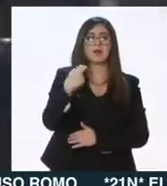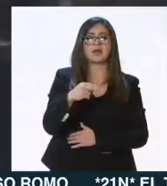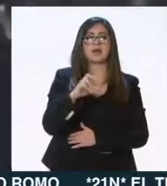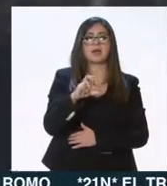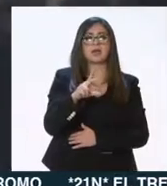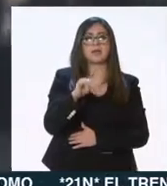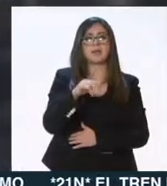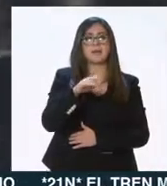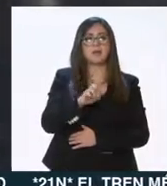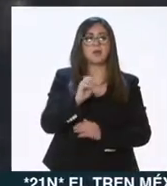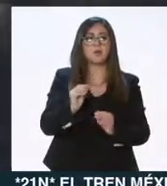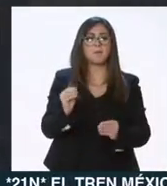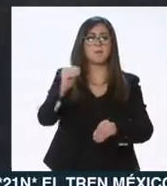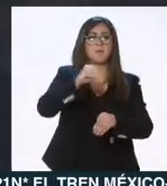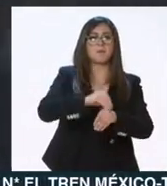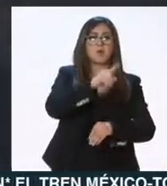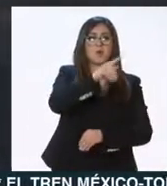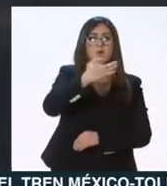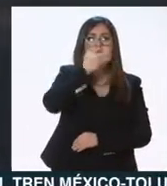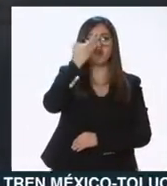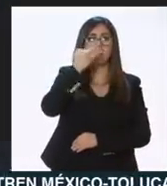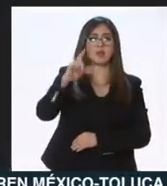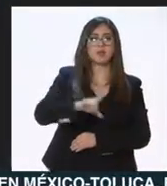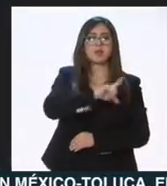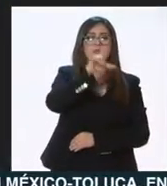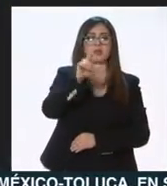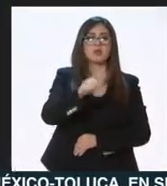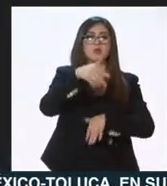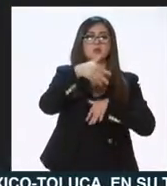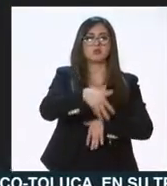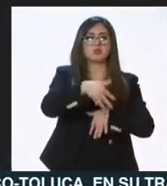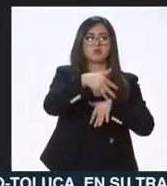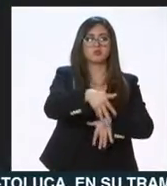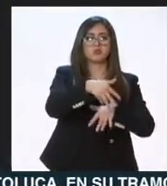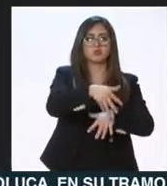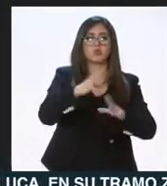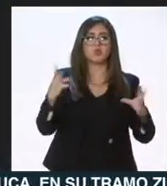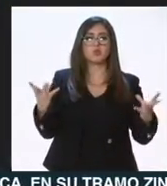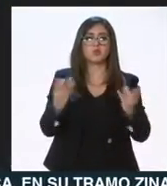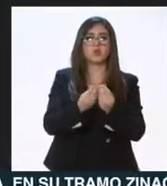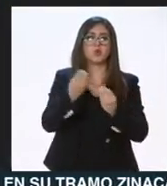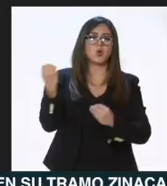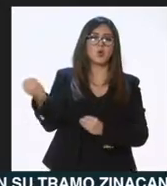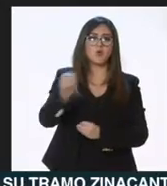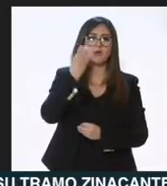ofrenda floral para luego encabezar un mitin y posteriormente una conferencia de